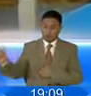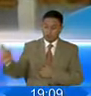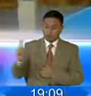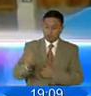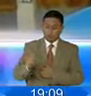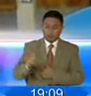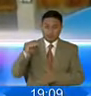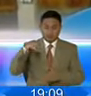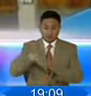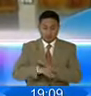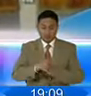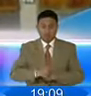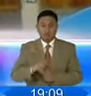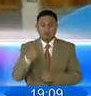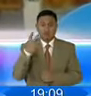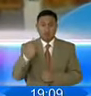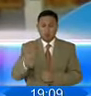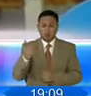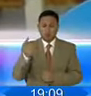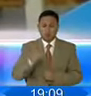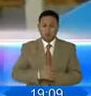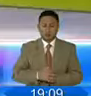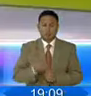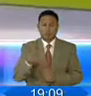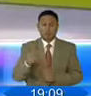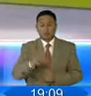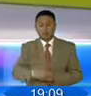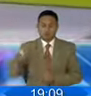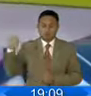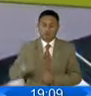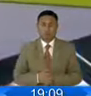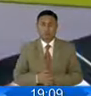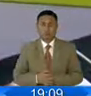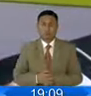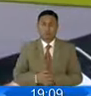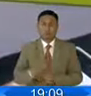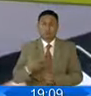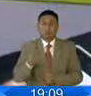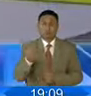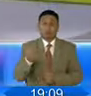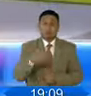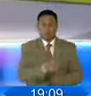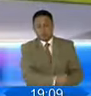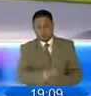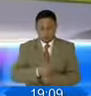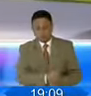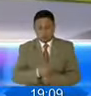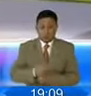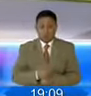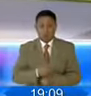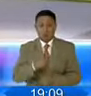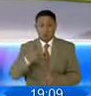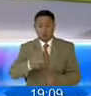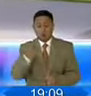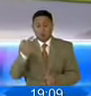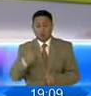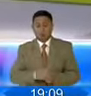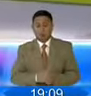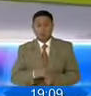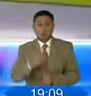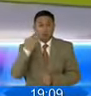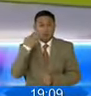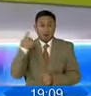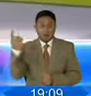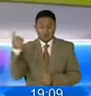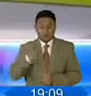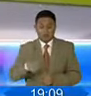llegar aquí coge y le meten dos tiros y de ahí lo quitan el dinero. En el forcejeo, por arrancarle la cartera, dispara, hiere a la madre y